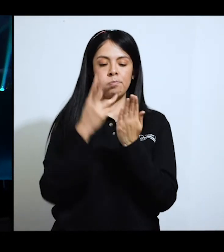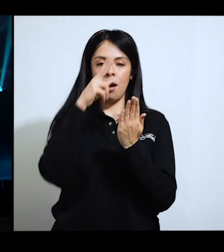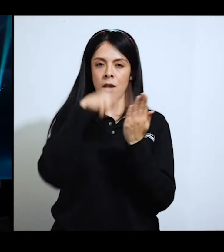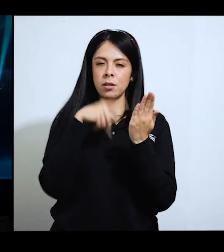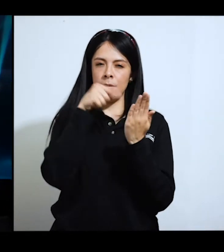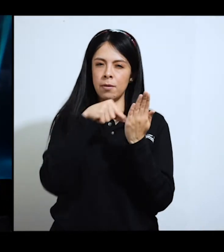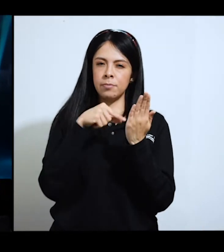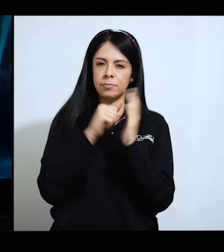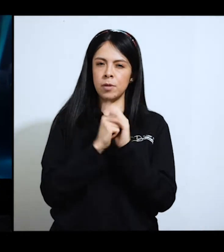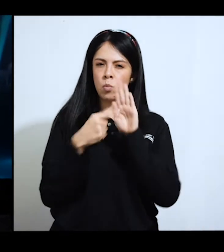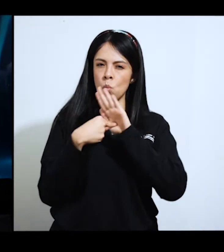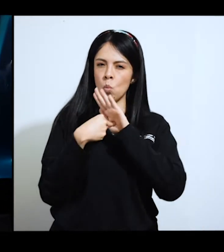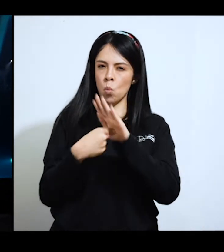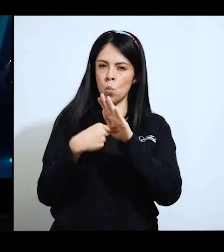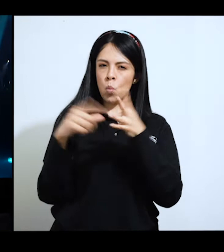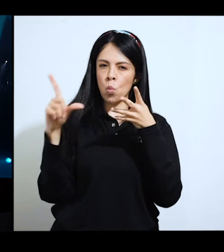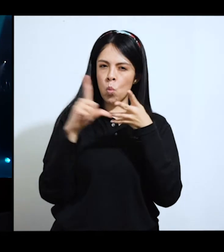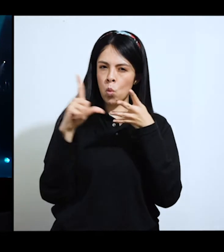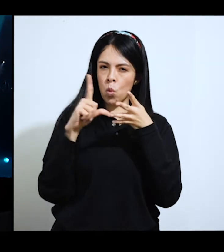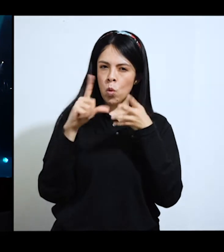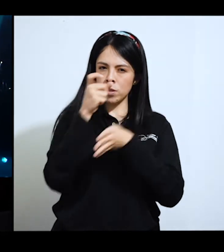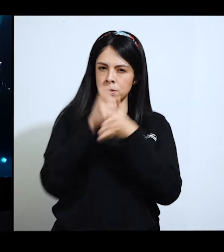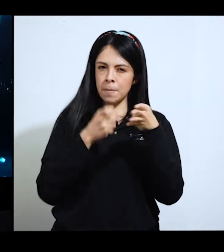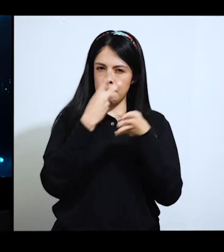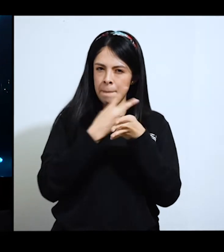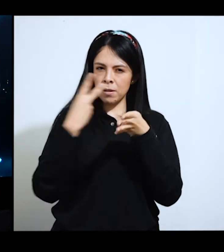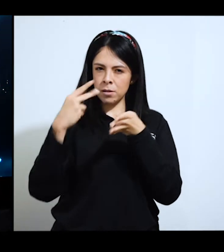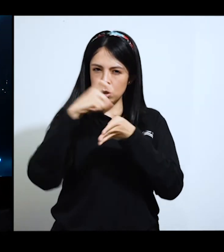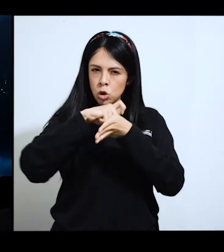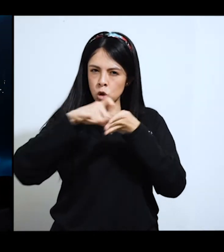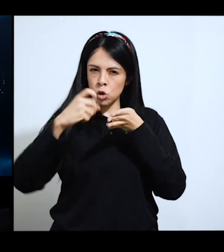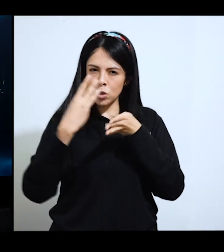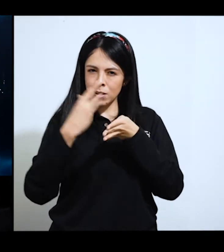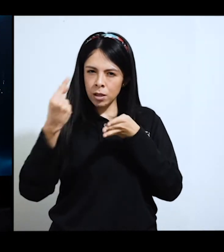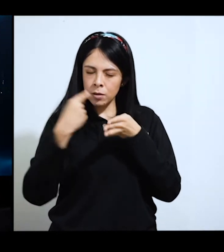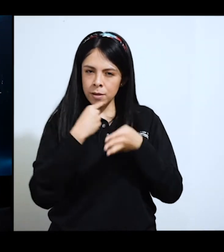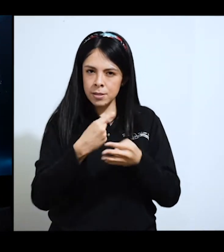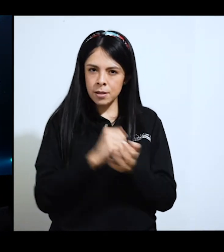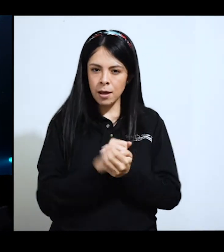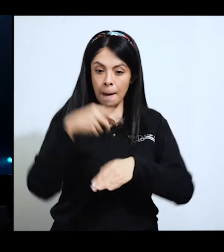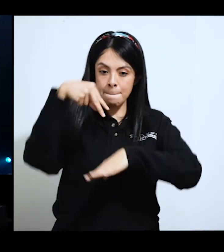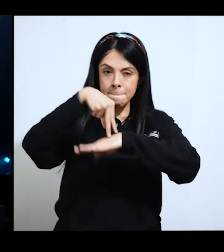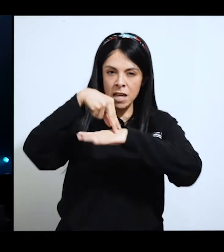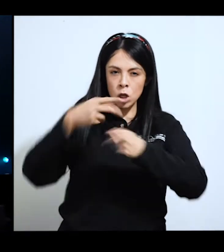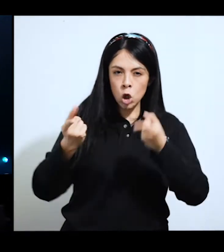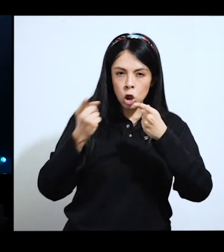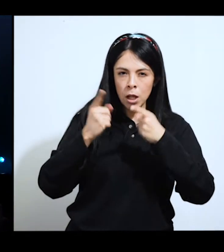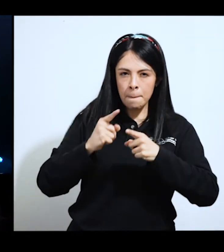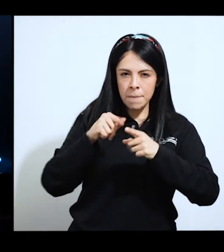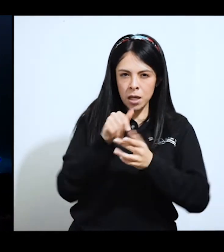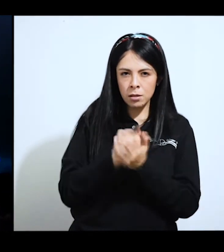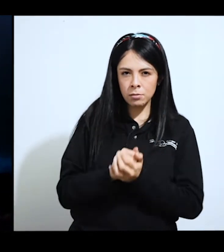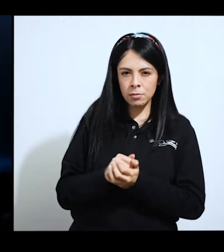Satanás? La Biblia también nos muestra en Lucas 22:31 que Pedro